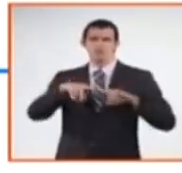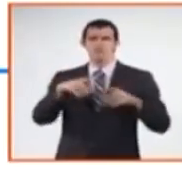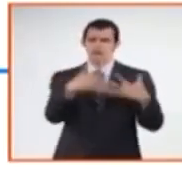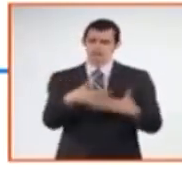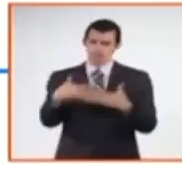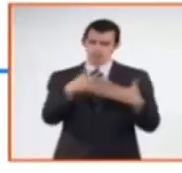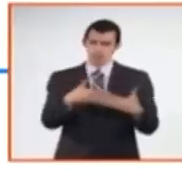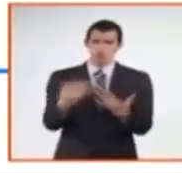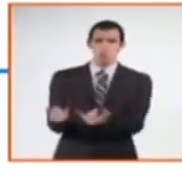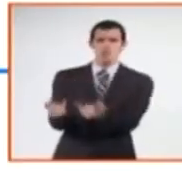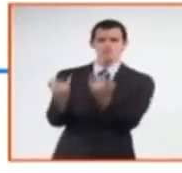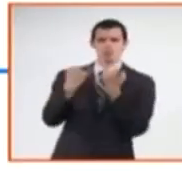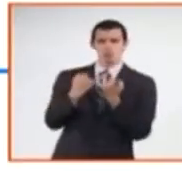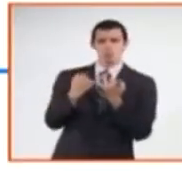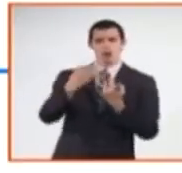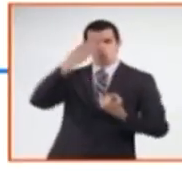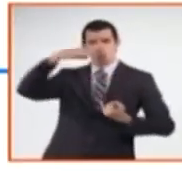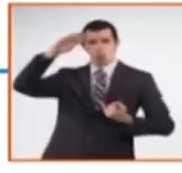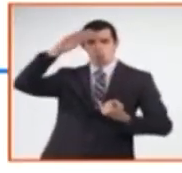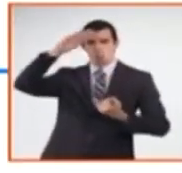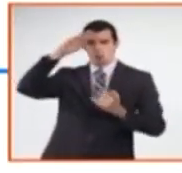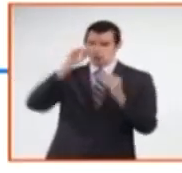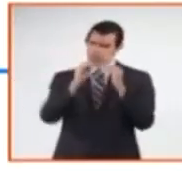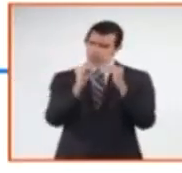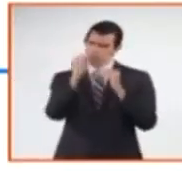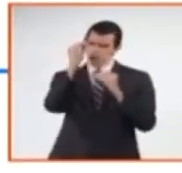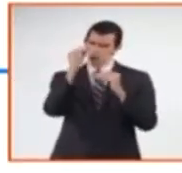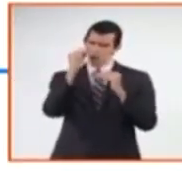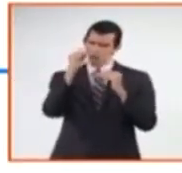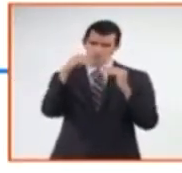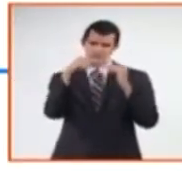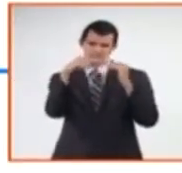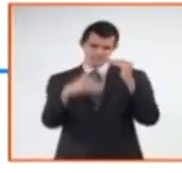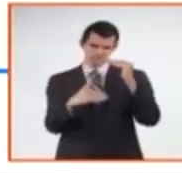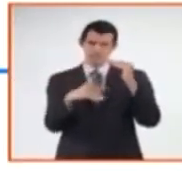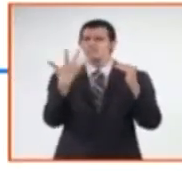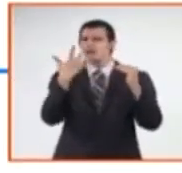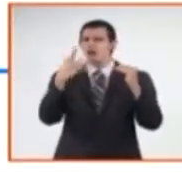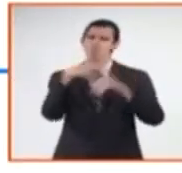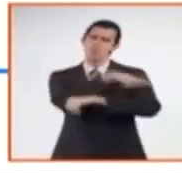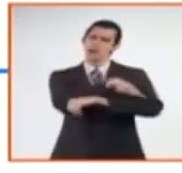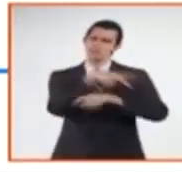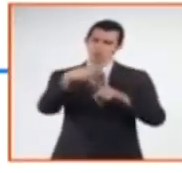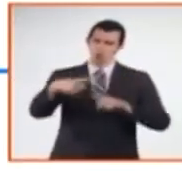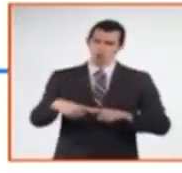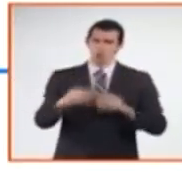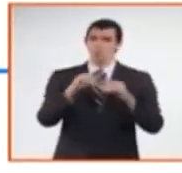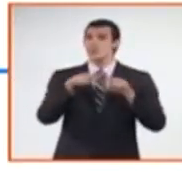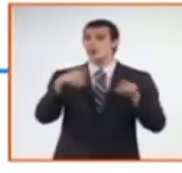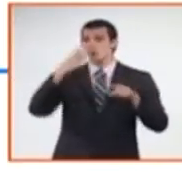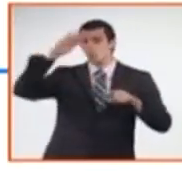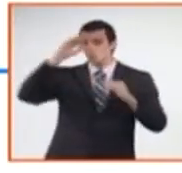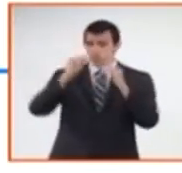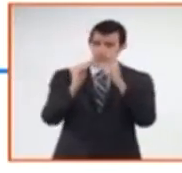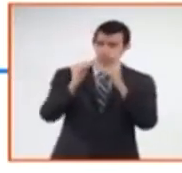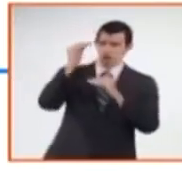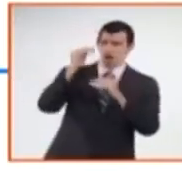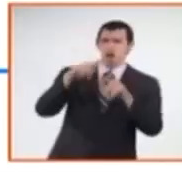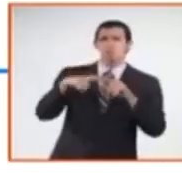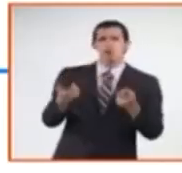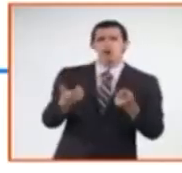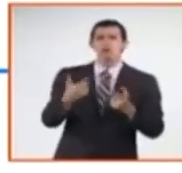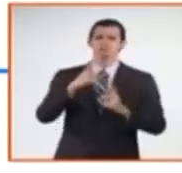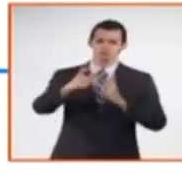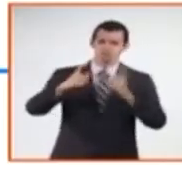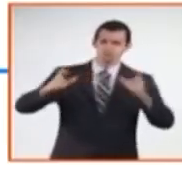contra 32 en el mundo aunque en estos momentos en cuba tenemos la cantidad de personas que